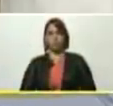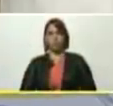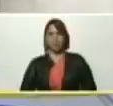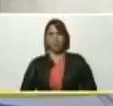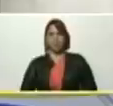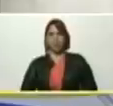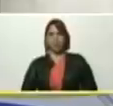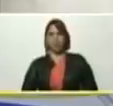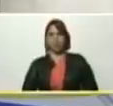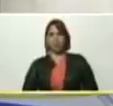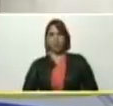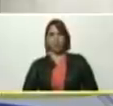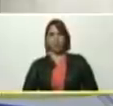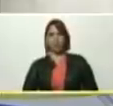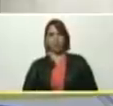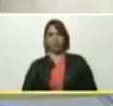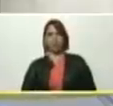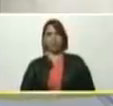¿Está bien?